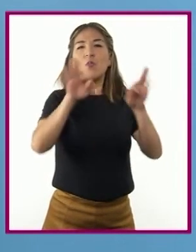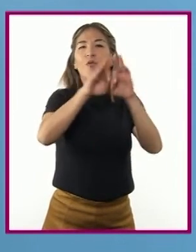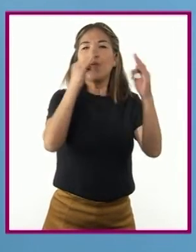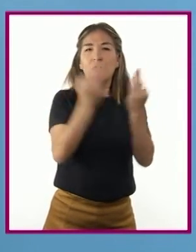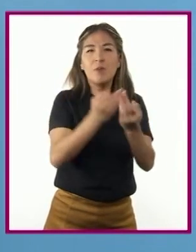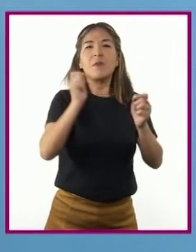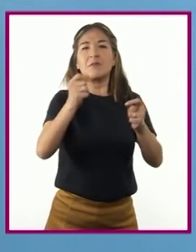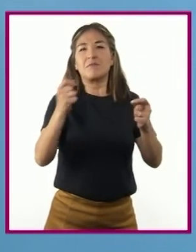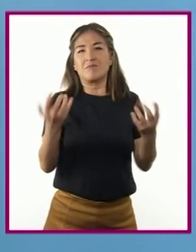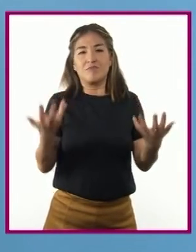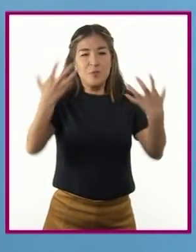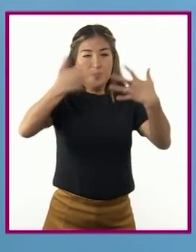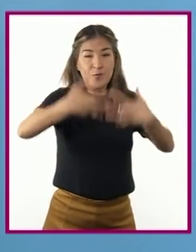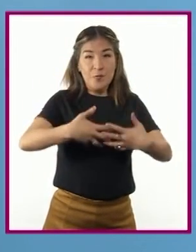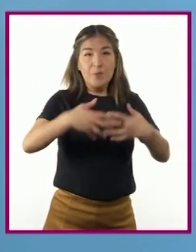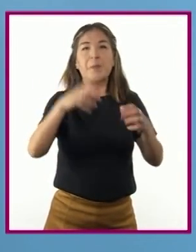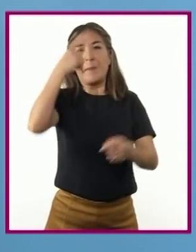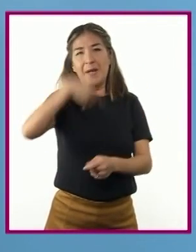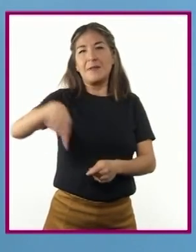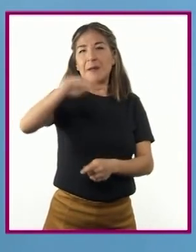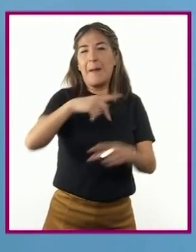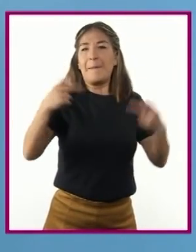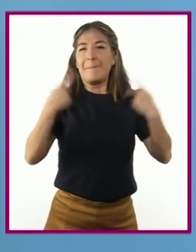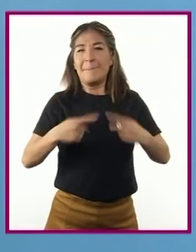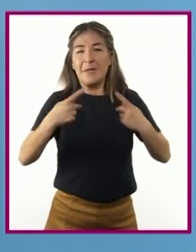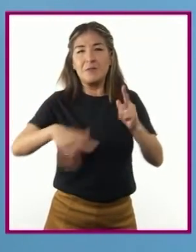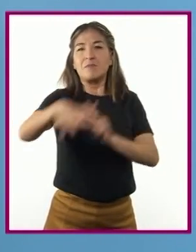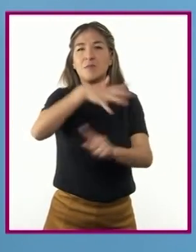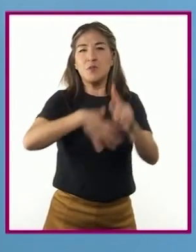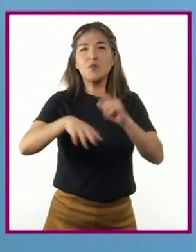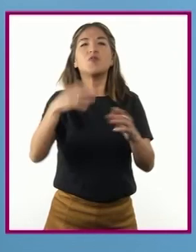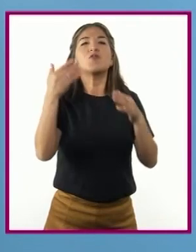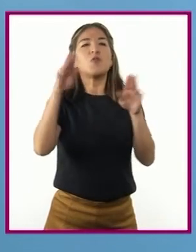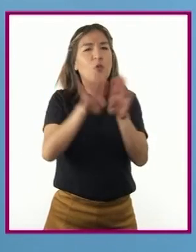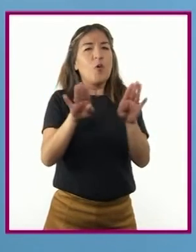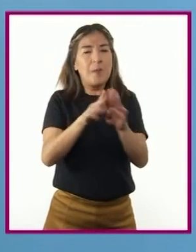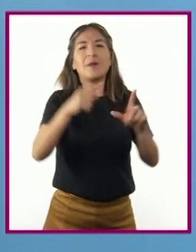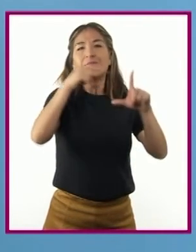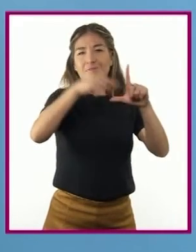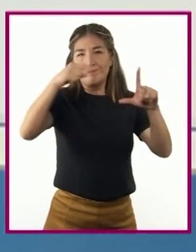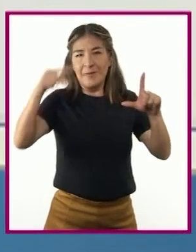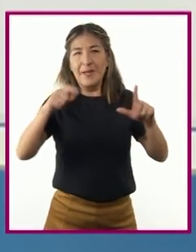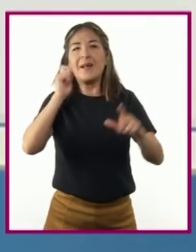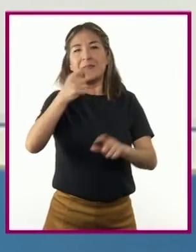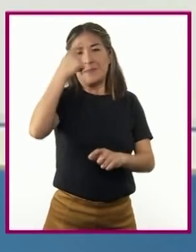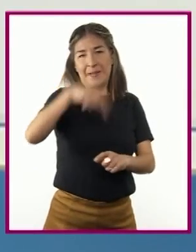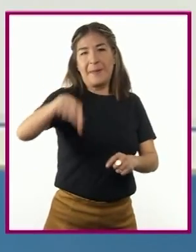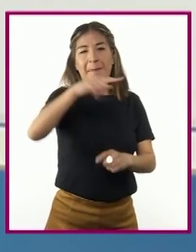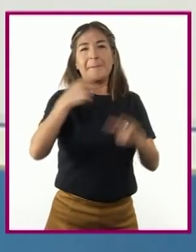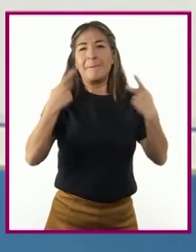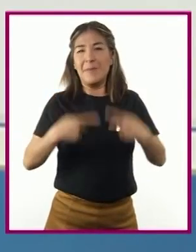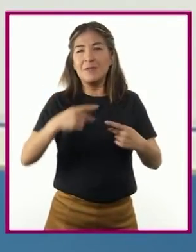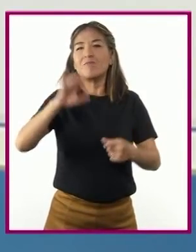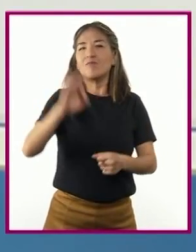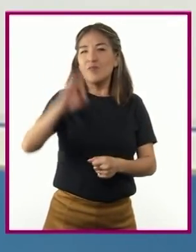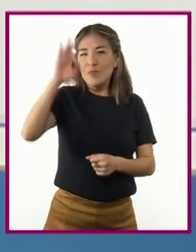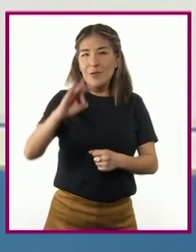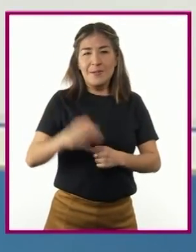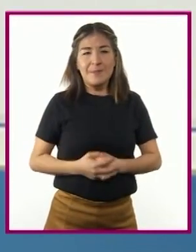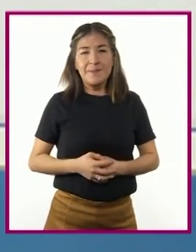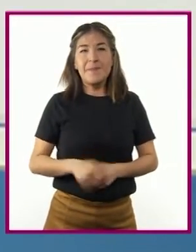y composición de la población a través de las gráficas de población. Claro, y